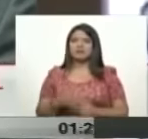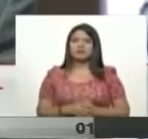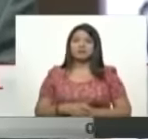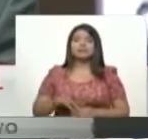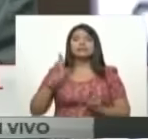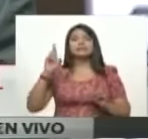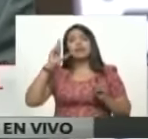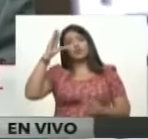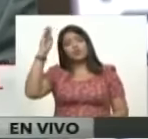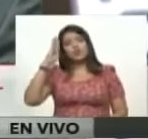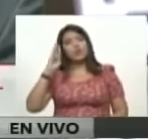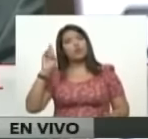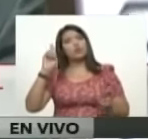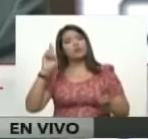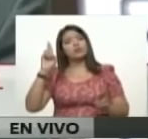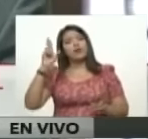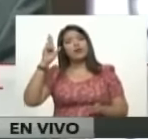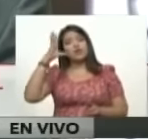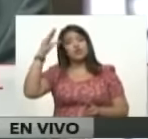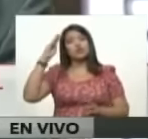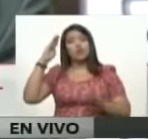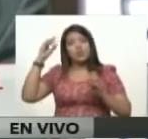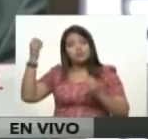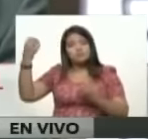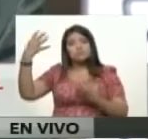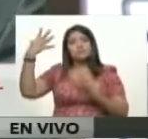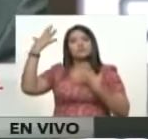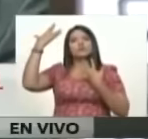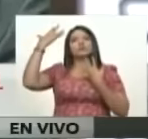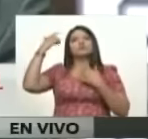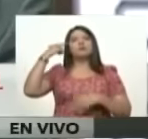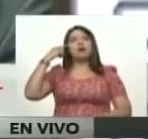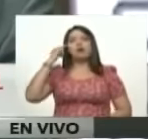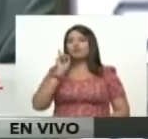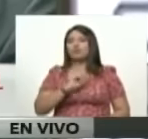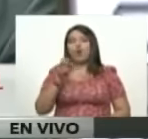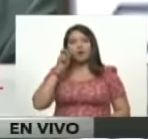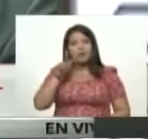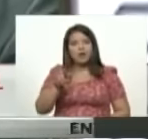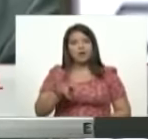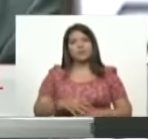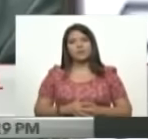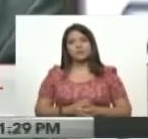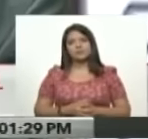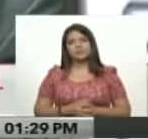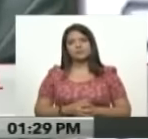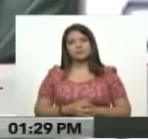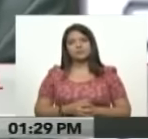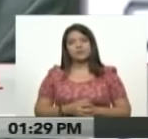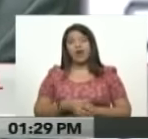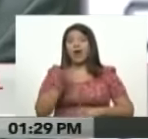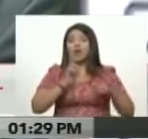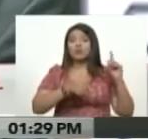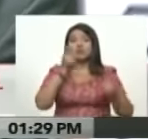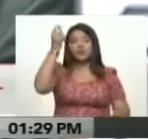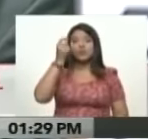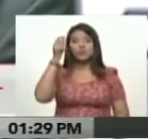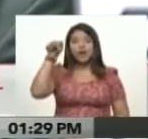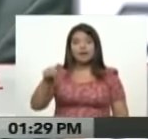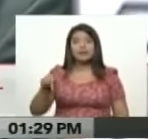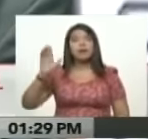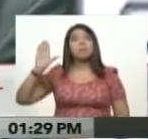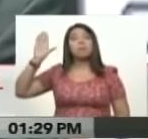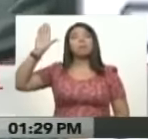quiera, y Dios lo ilumine, presidente, que no veamos diputados levantando la mano aquí